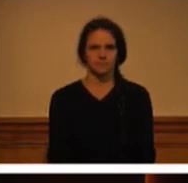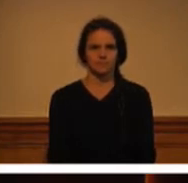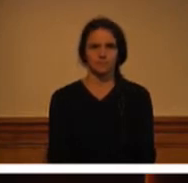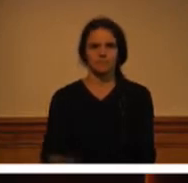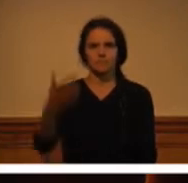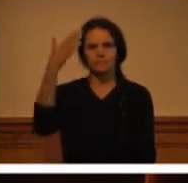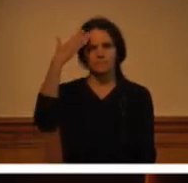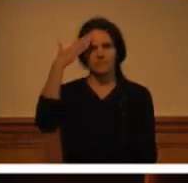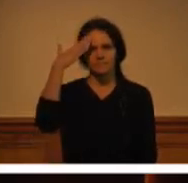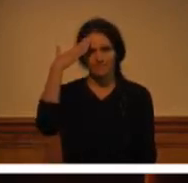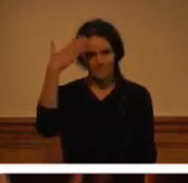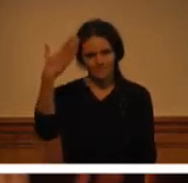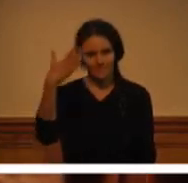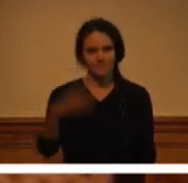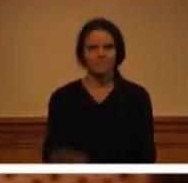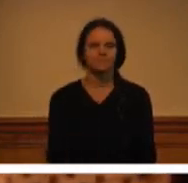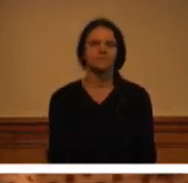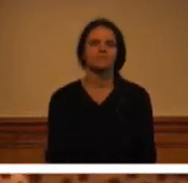Hola, ahora sí.